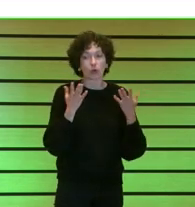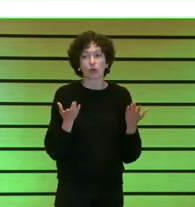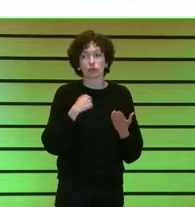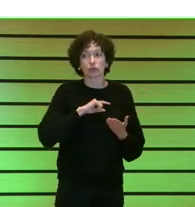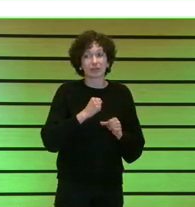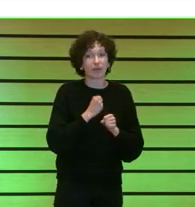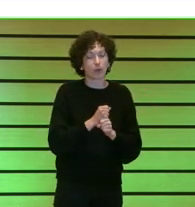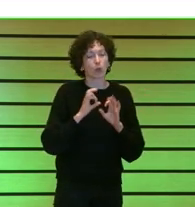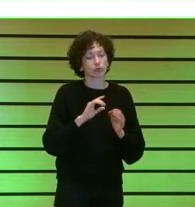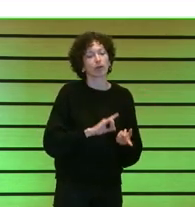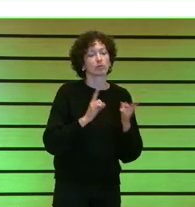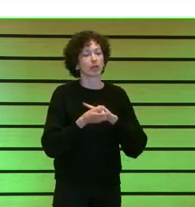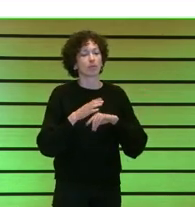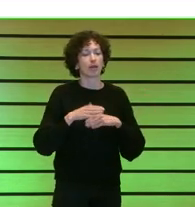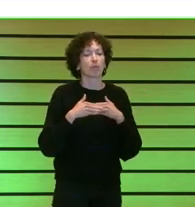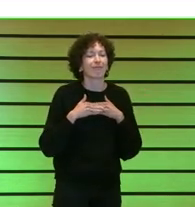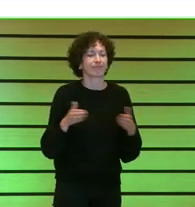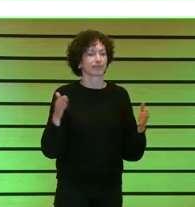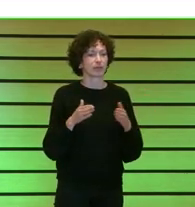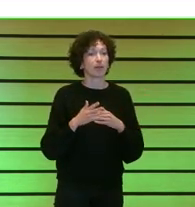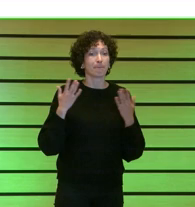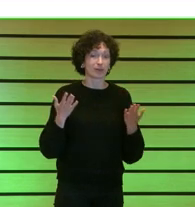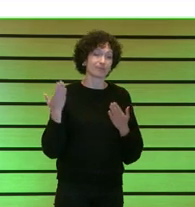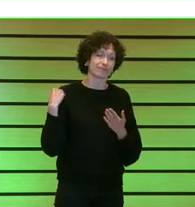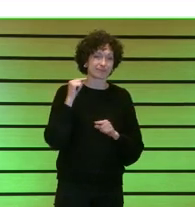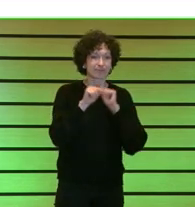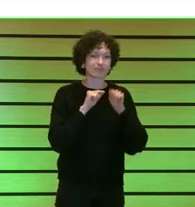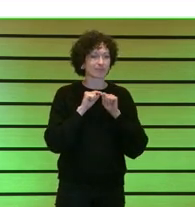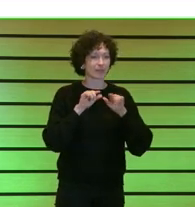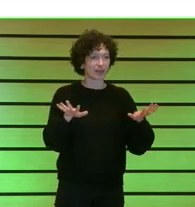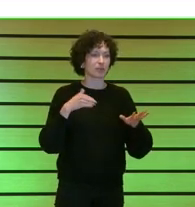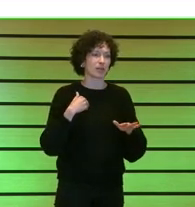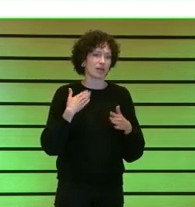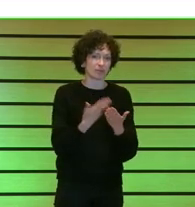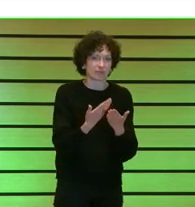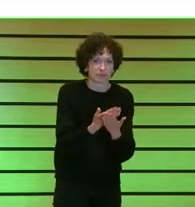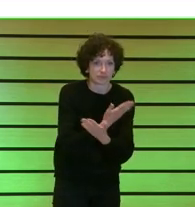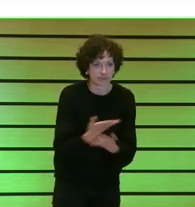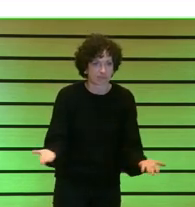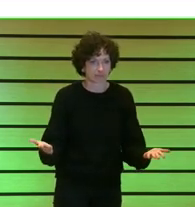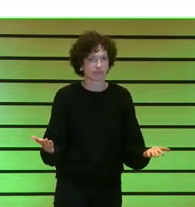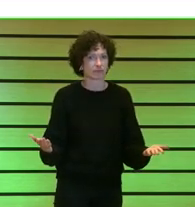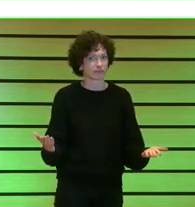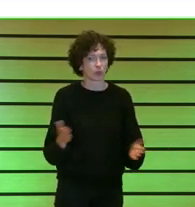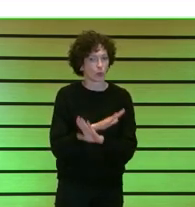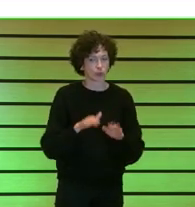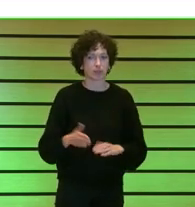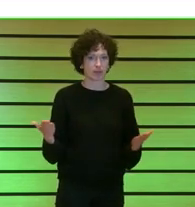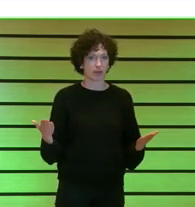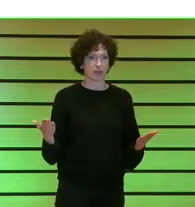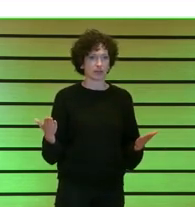lo contrario para abrir las puertas pero es que la pandemia ha sido ya como la prueba del 9 no como tal